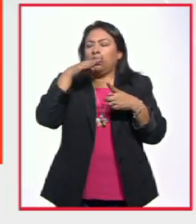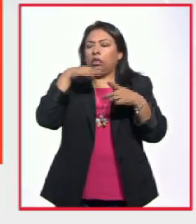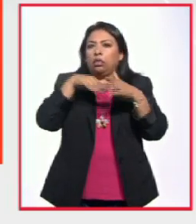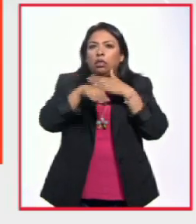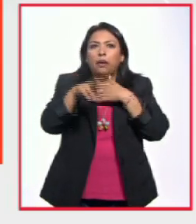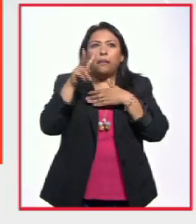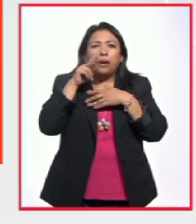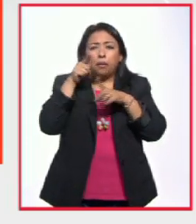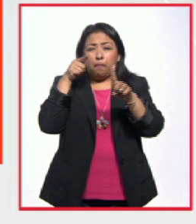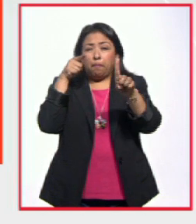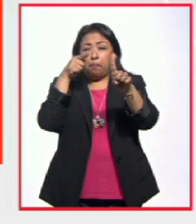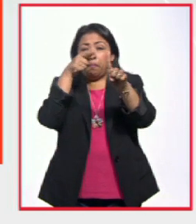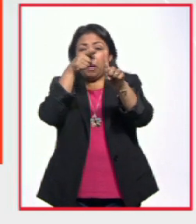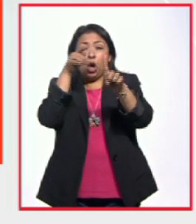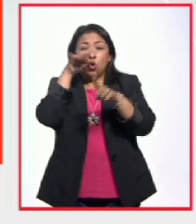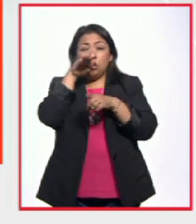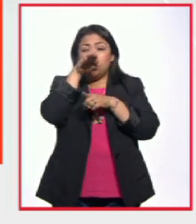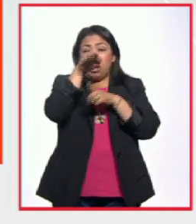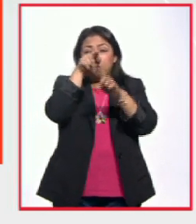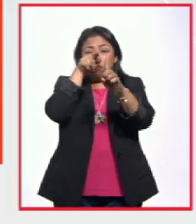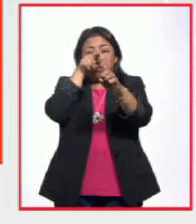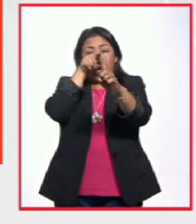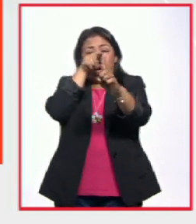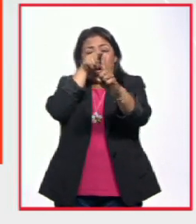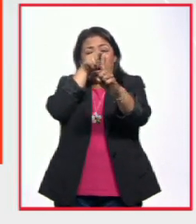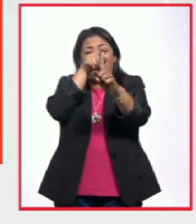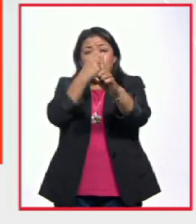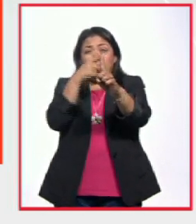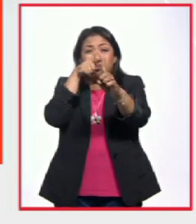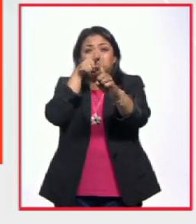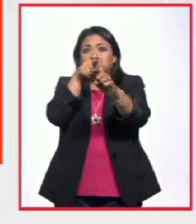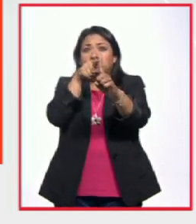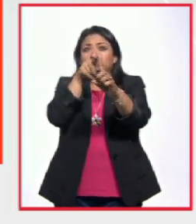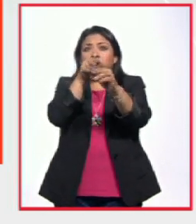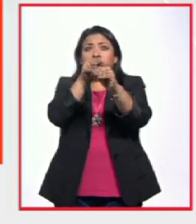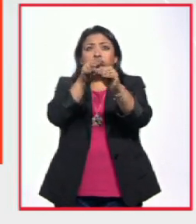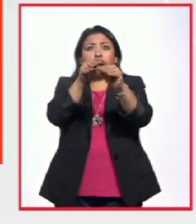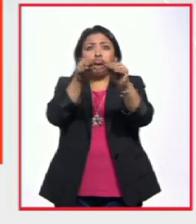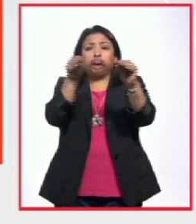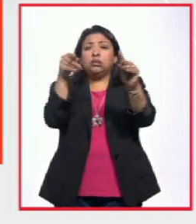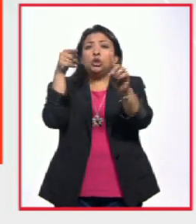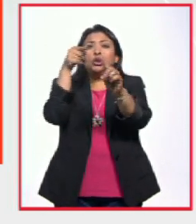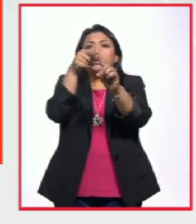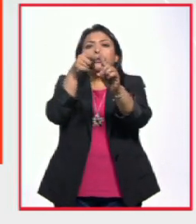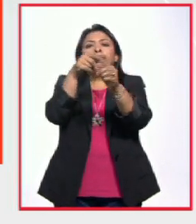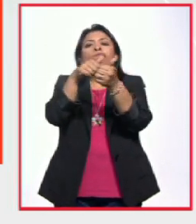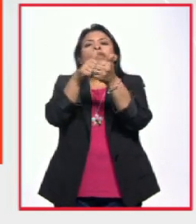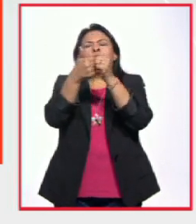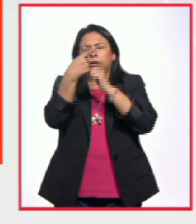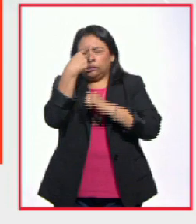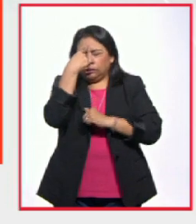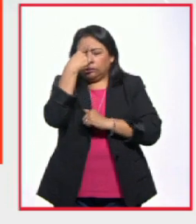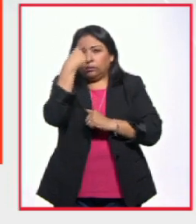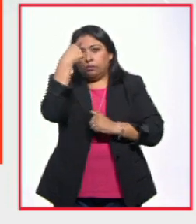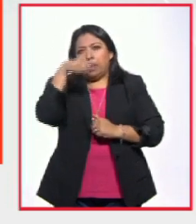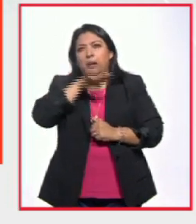ver solamente un punto en el horizonte específico en donde ya no hay más, y esa opción se vuelve una ideación de